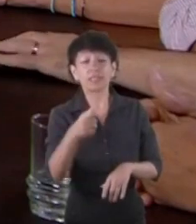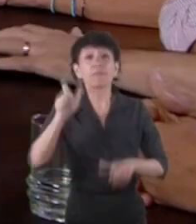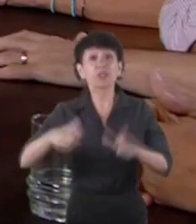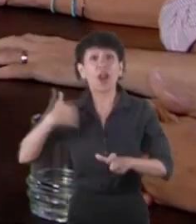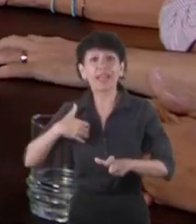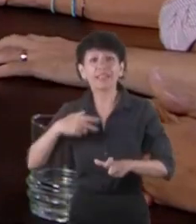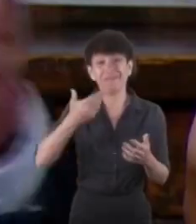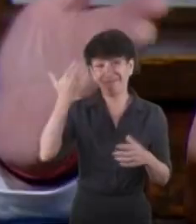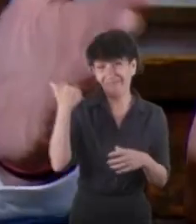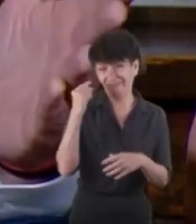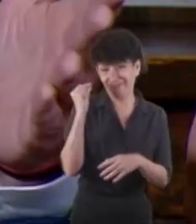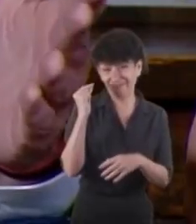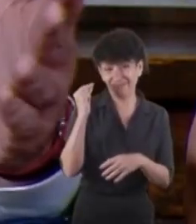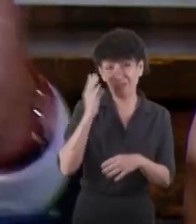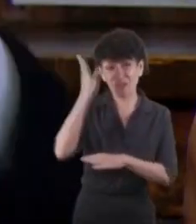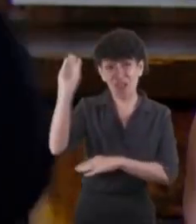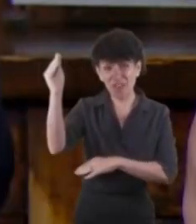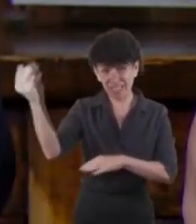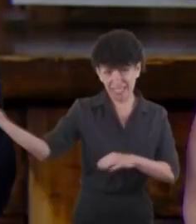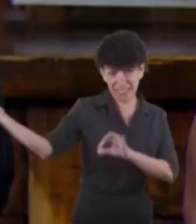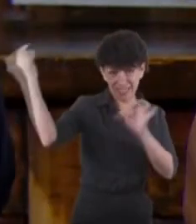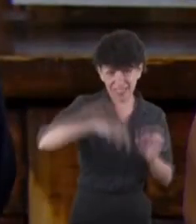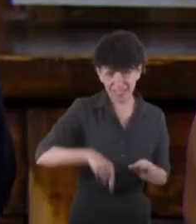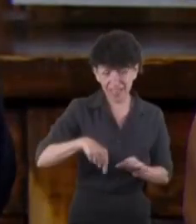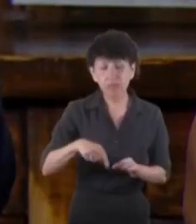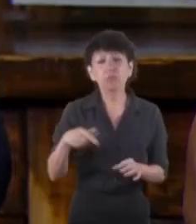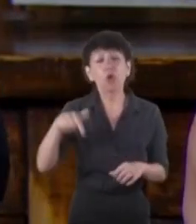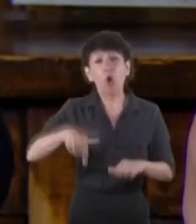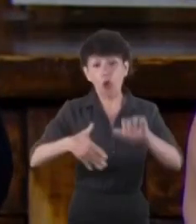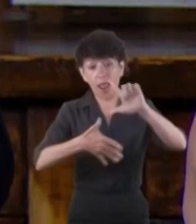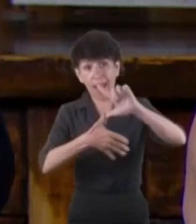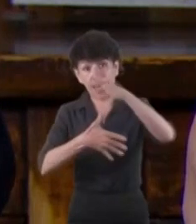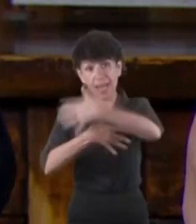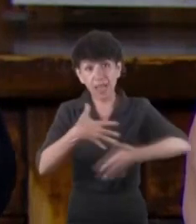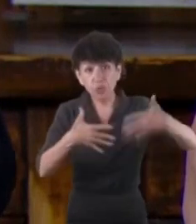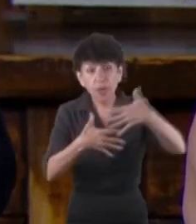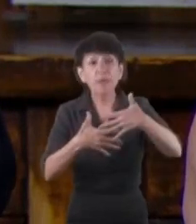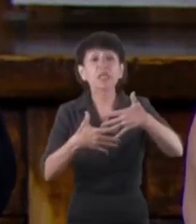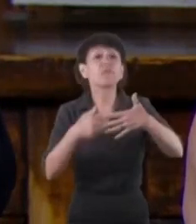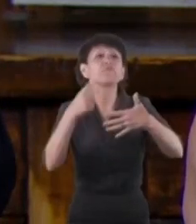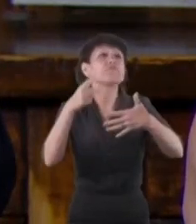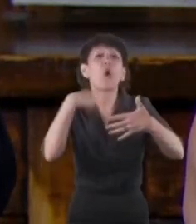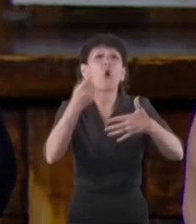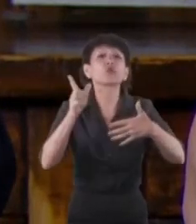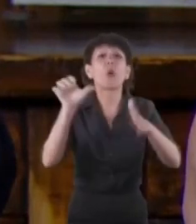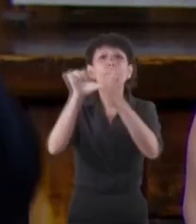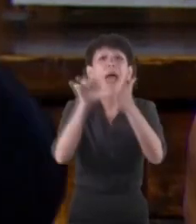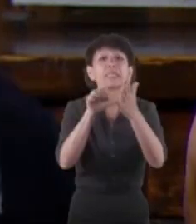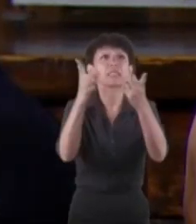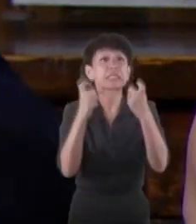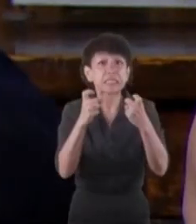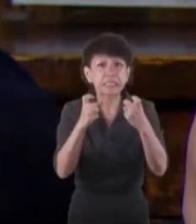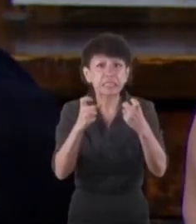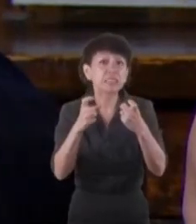de la salud. Hoy Latinoamérica puede contar con nuestro auxilio para darles